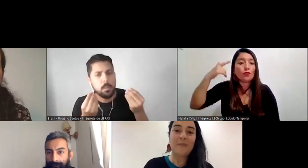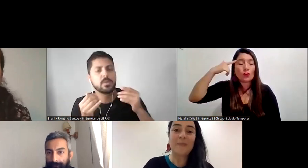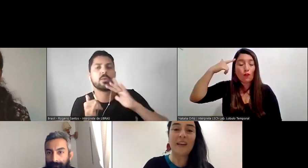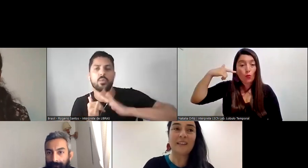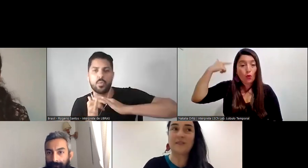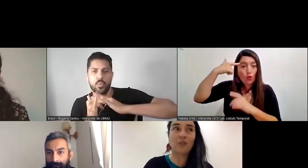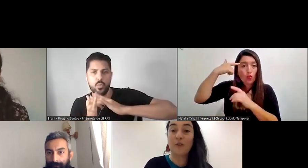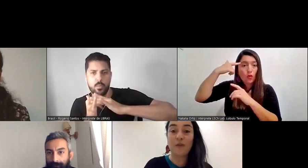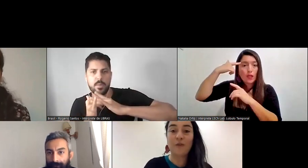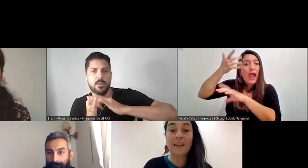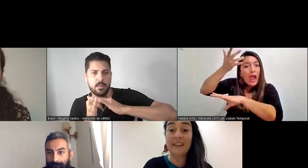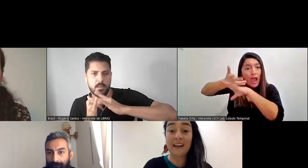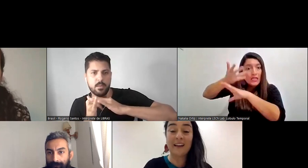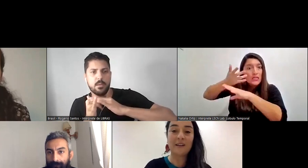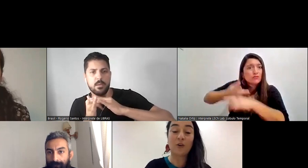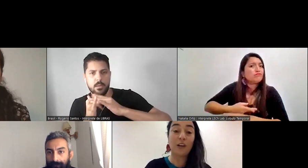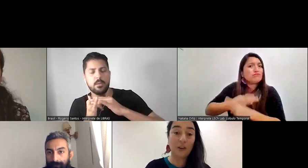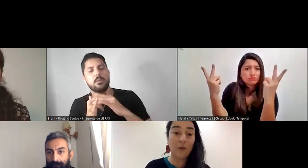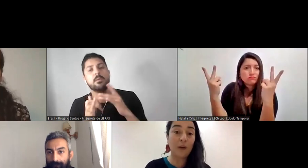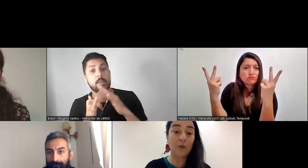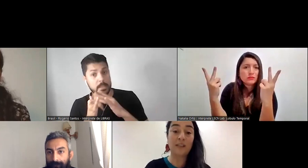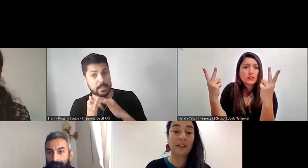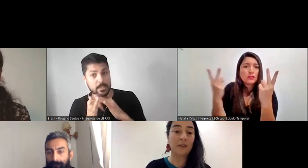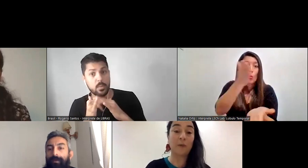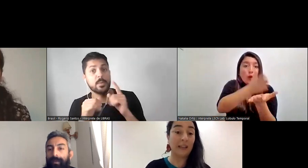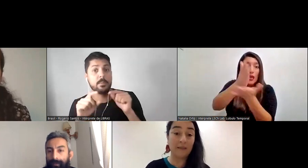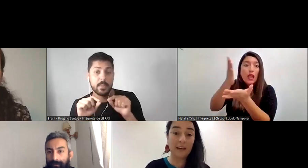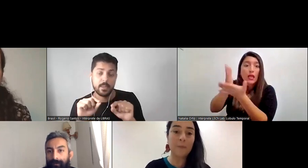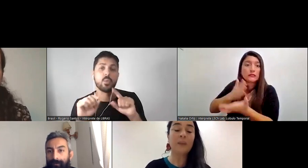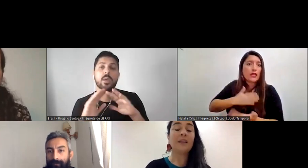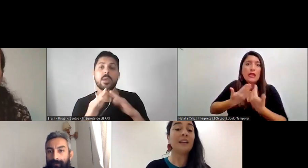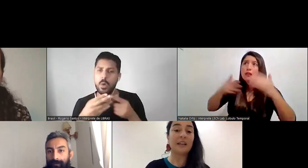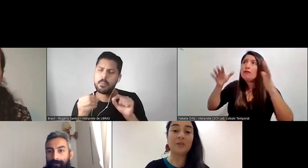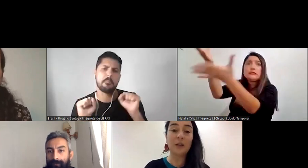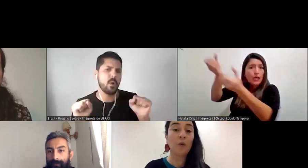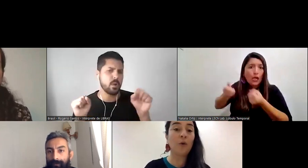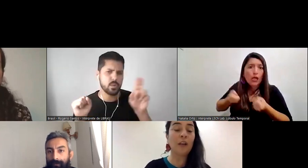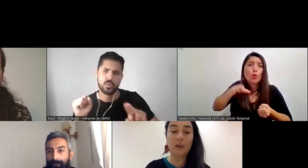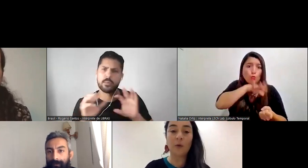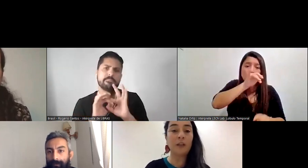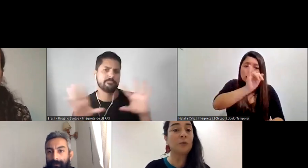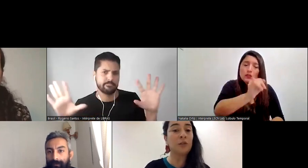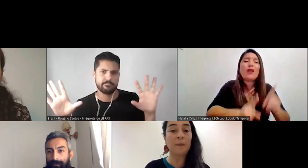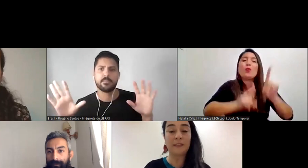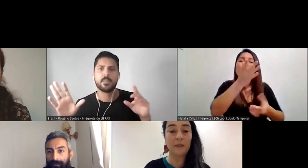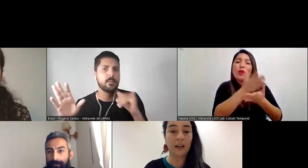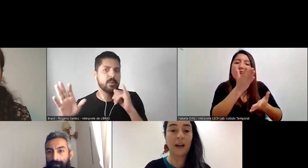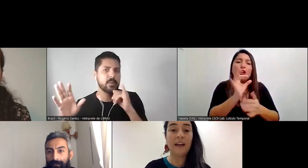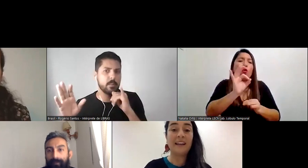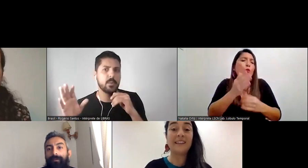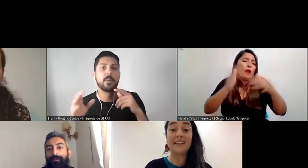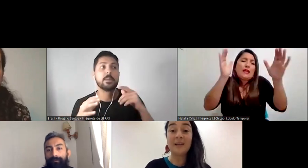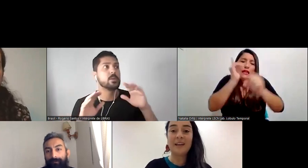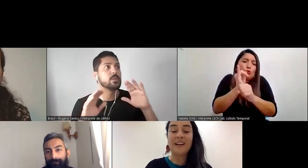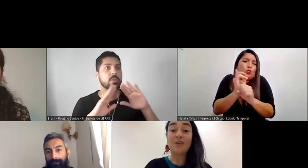Entonces, está todo de forma liberada, los colegios lo pueden utilizar de forma libre, y en el caso de que algún colegio o alguna institución específica